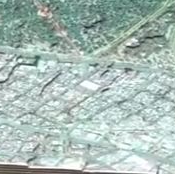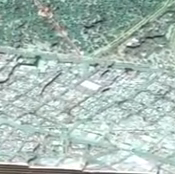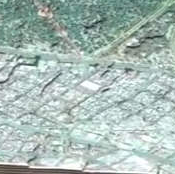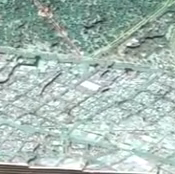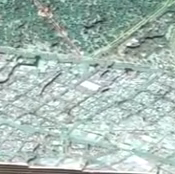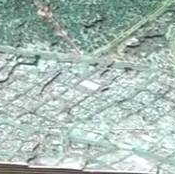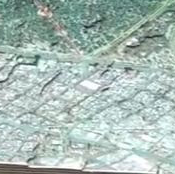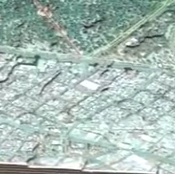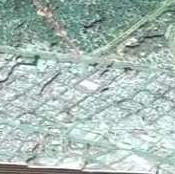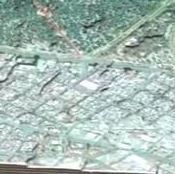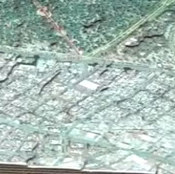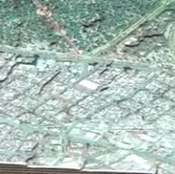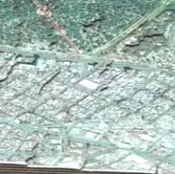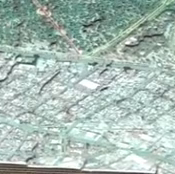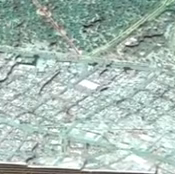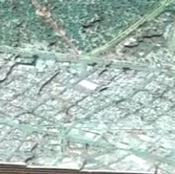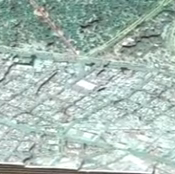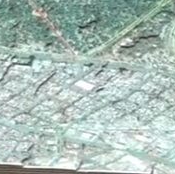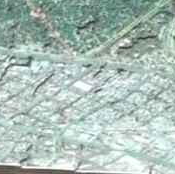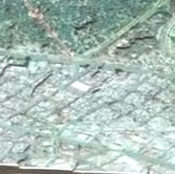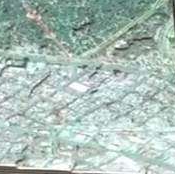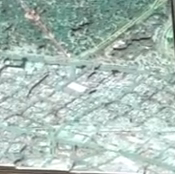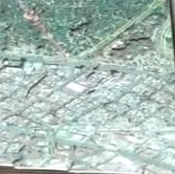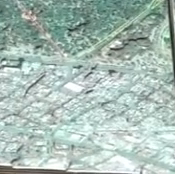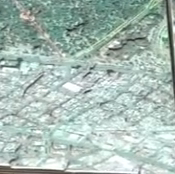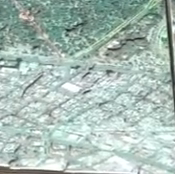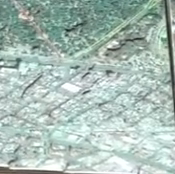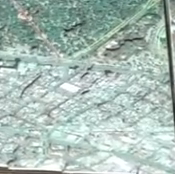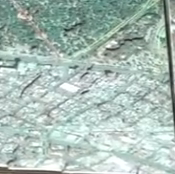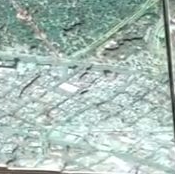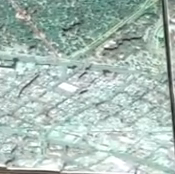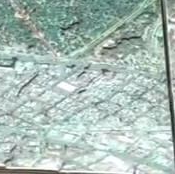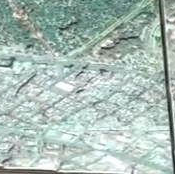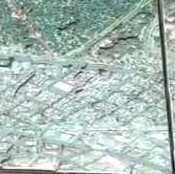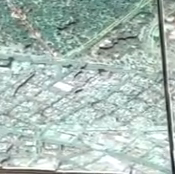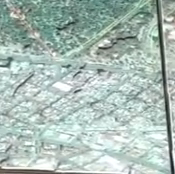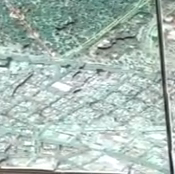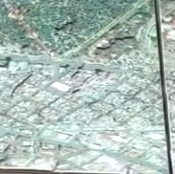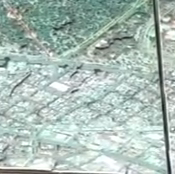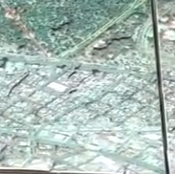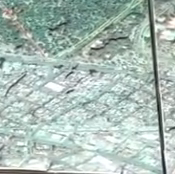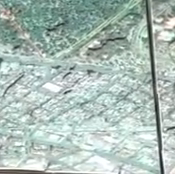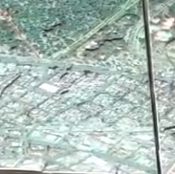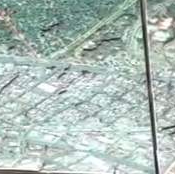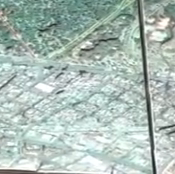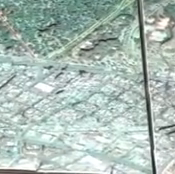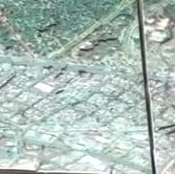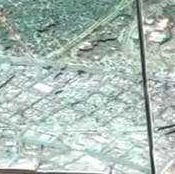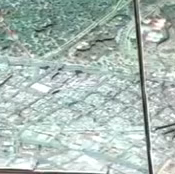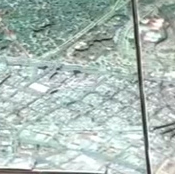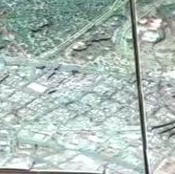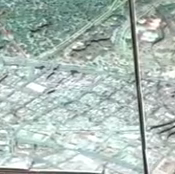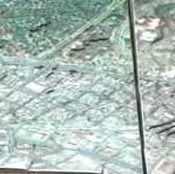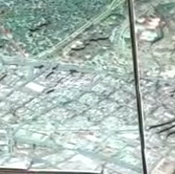Ah, por aquí está la rotonda de las personas ilustres y aquí está la